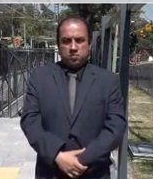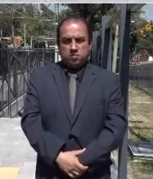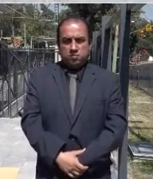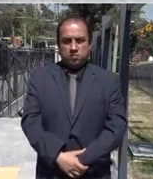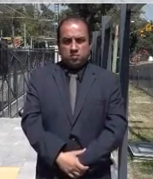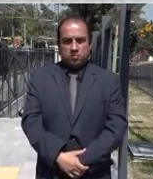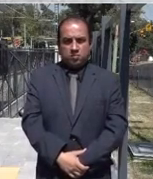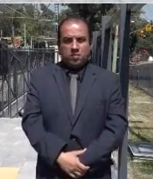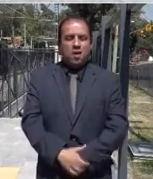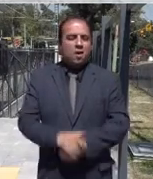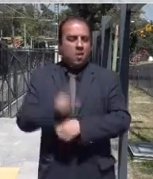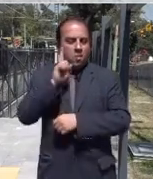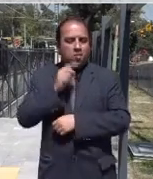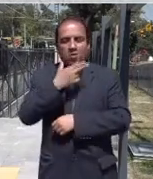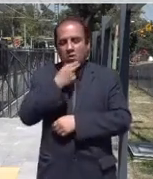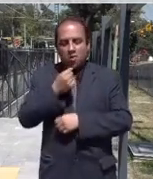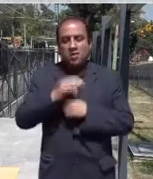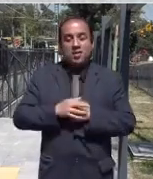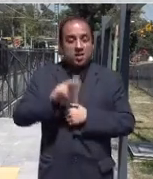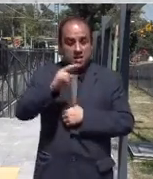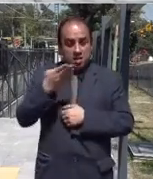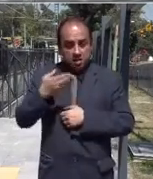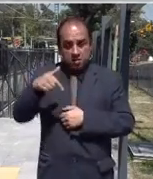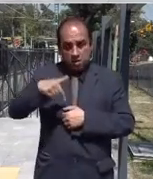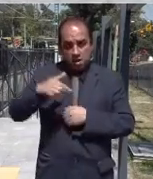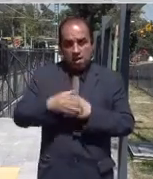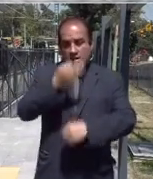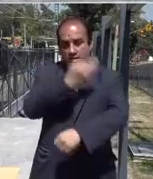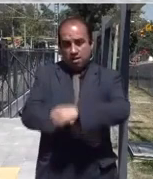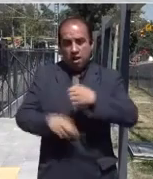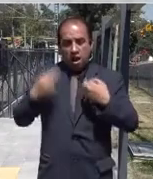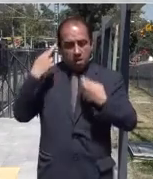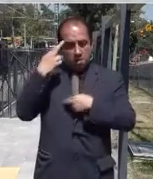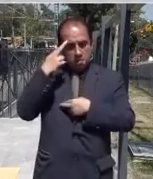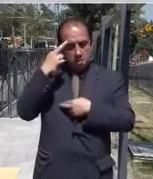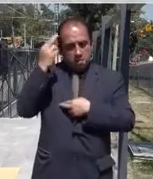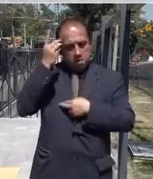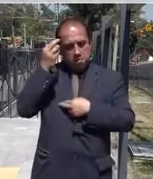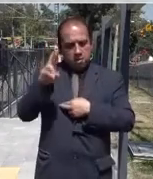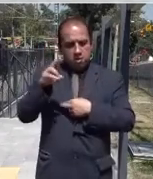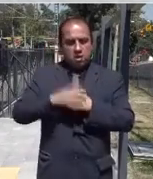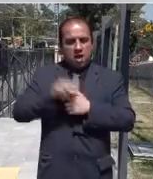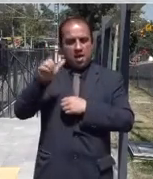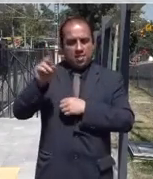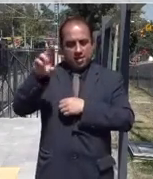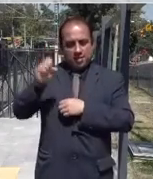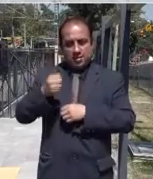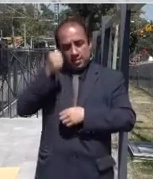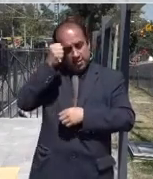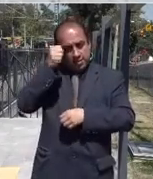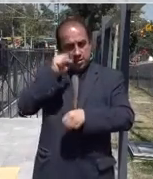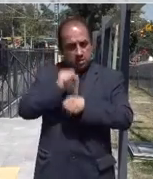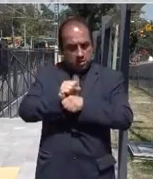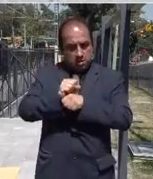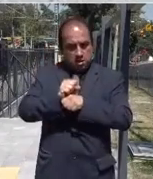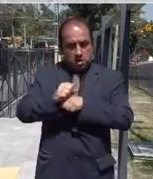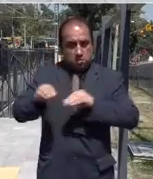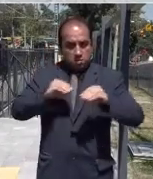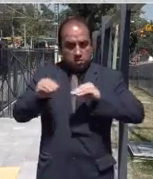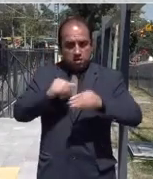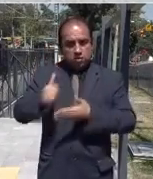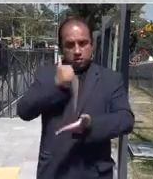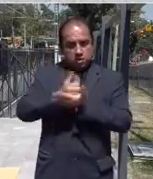Damas y caballeros, le damos la bienvenida en esta tarde al maestro Andrés Layuz Loaesa, secretario de Movilidad de la Ciudad de México y autoridades que